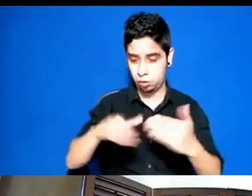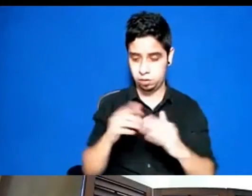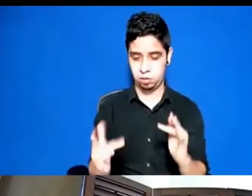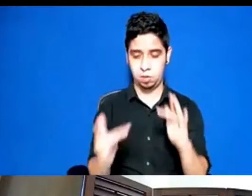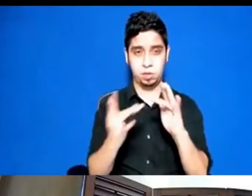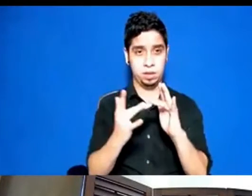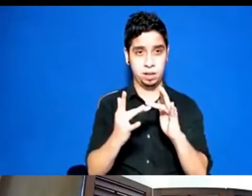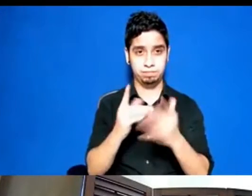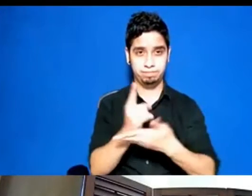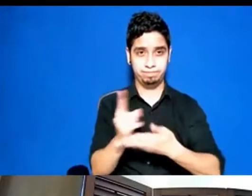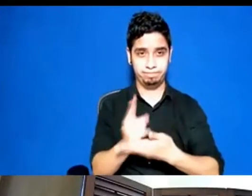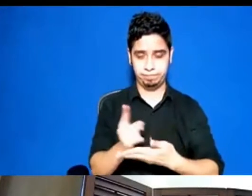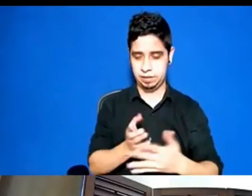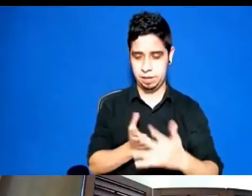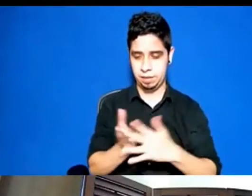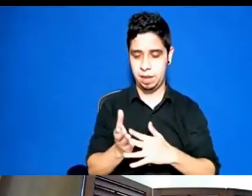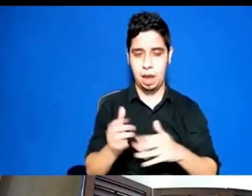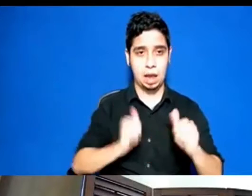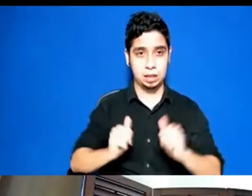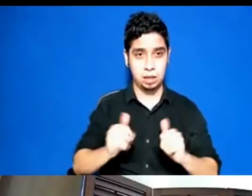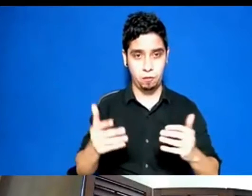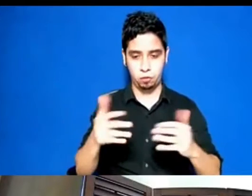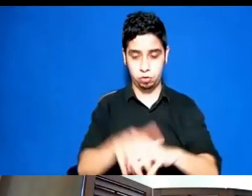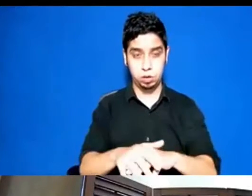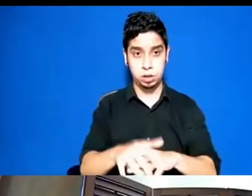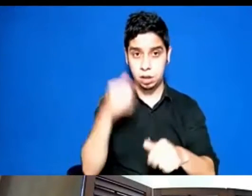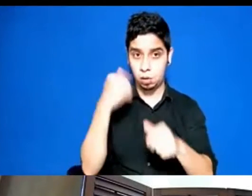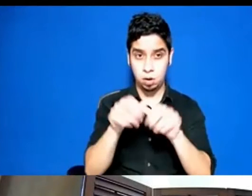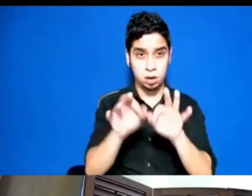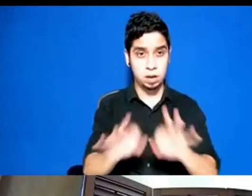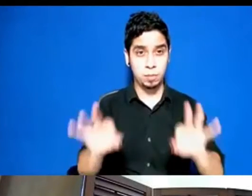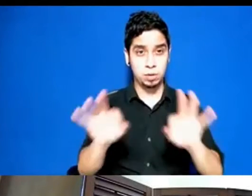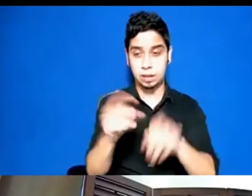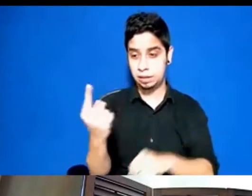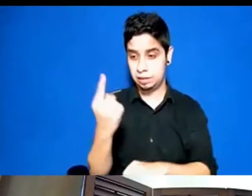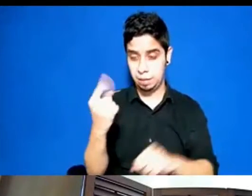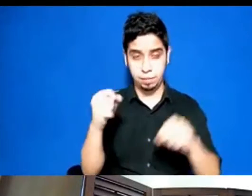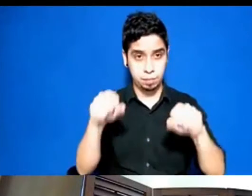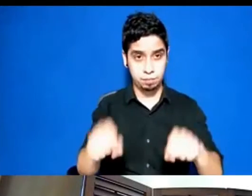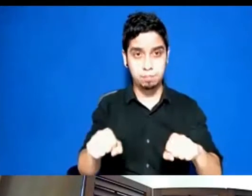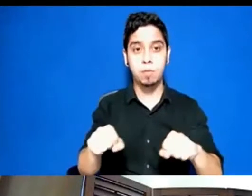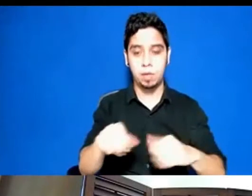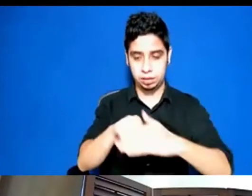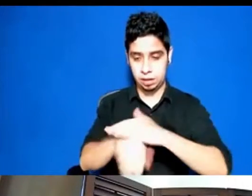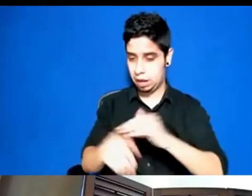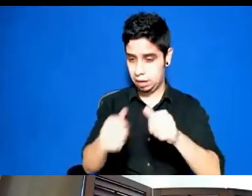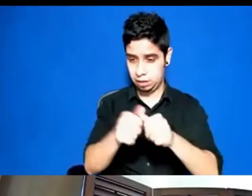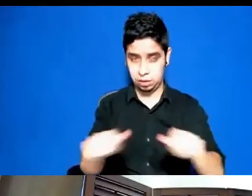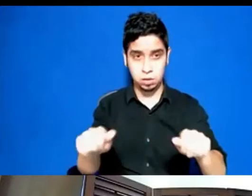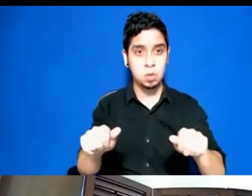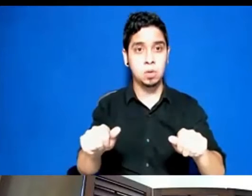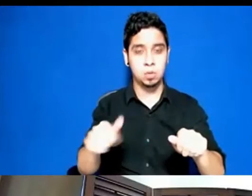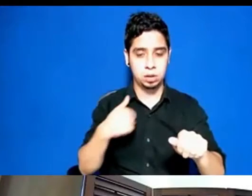todas las semanas en Arte Fusión. Y les recuerdo que siempre pueden accesarnos a través de todas nuestras plataformas, nuestro